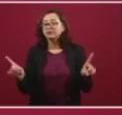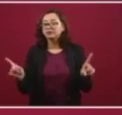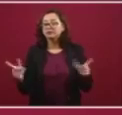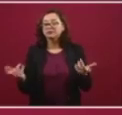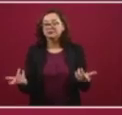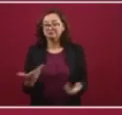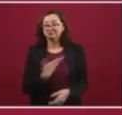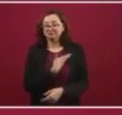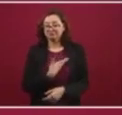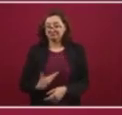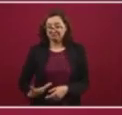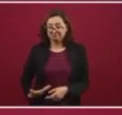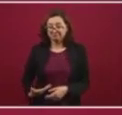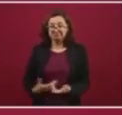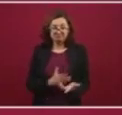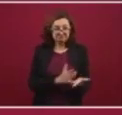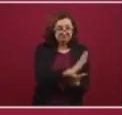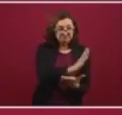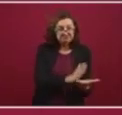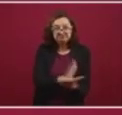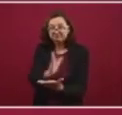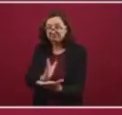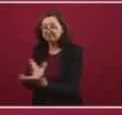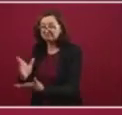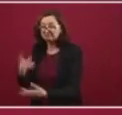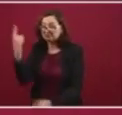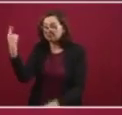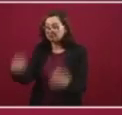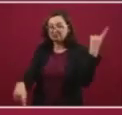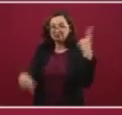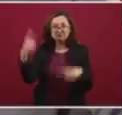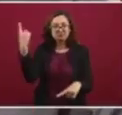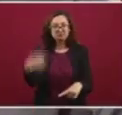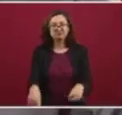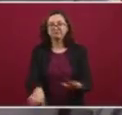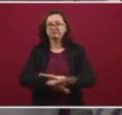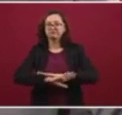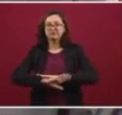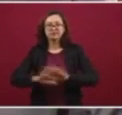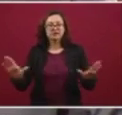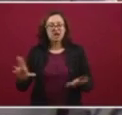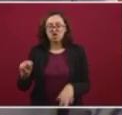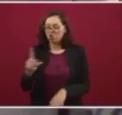injerencia del Ejecutivo, porque no debe de haberla.